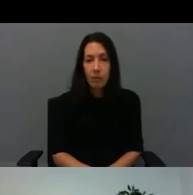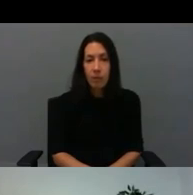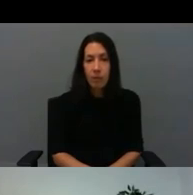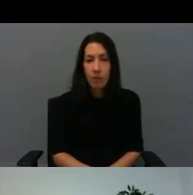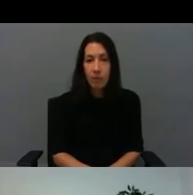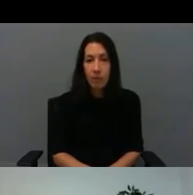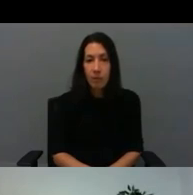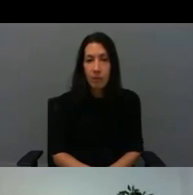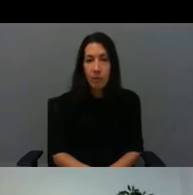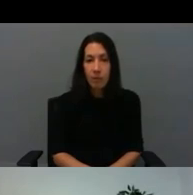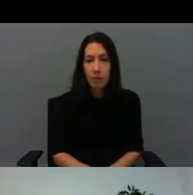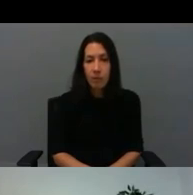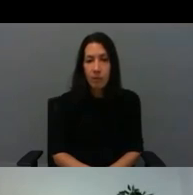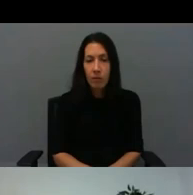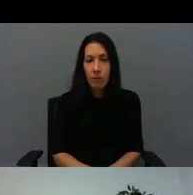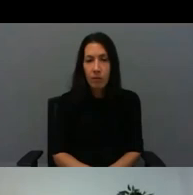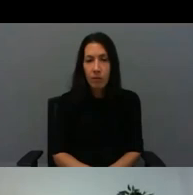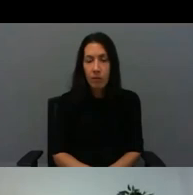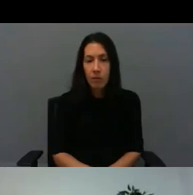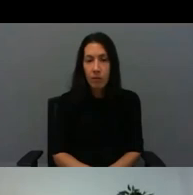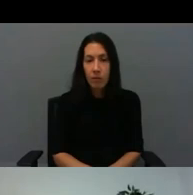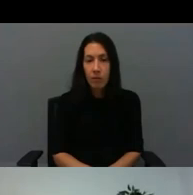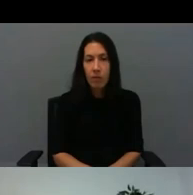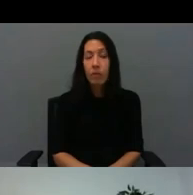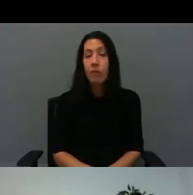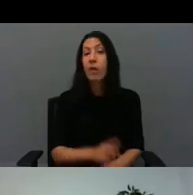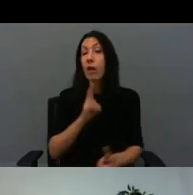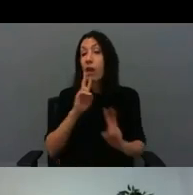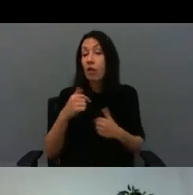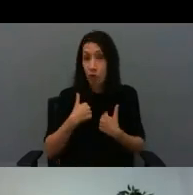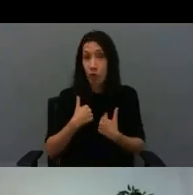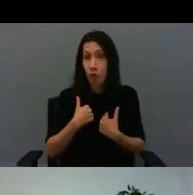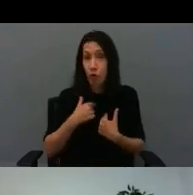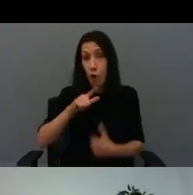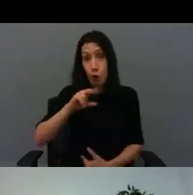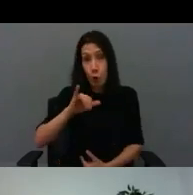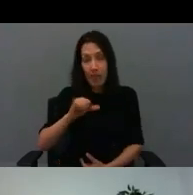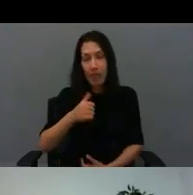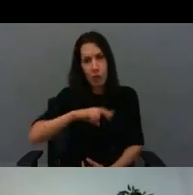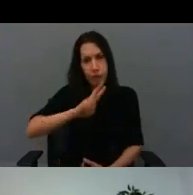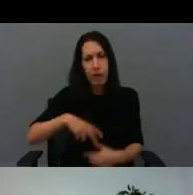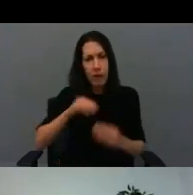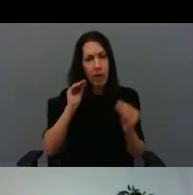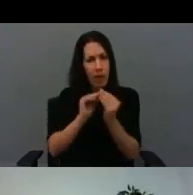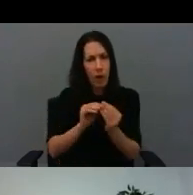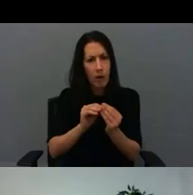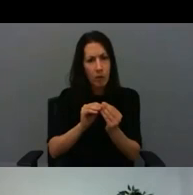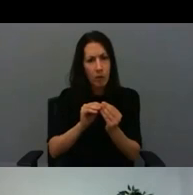Yo estoy de acuerdo. Ay, estoy de acuerdo con ella.